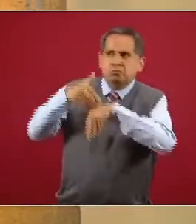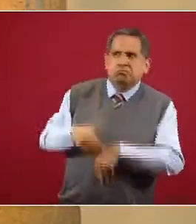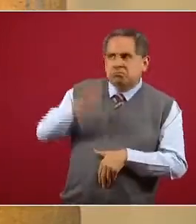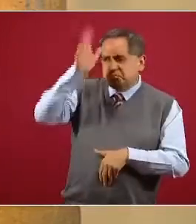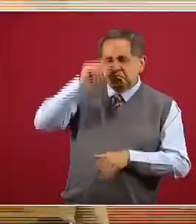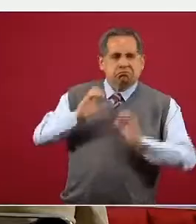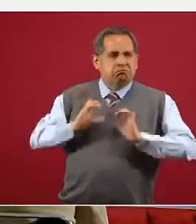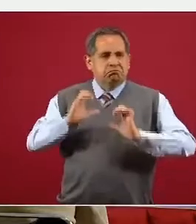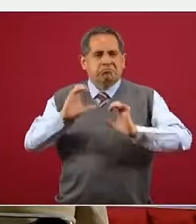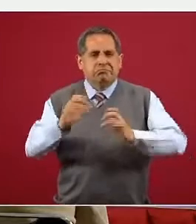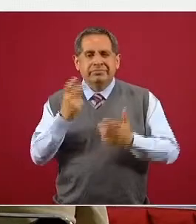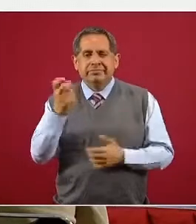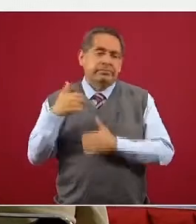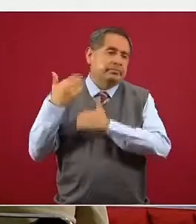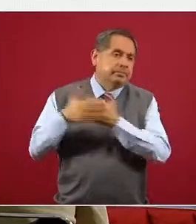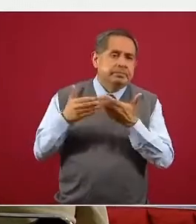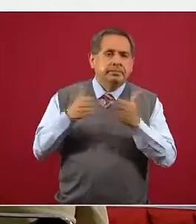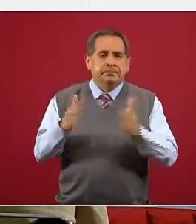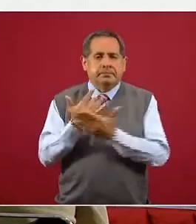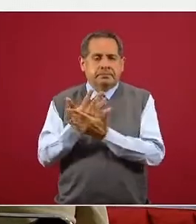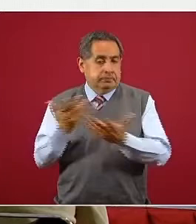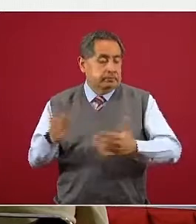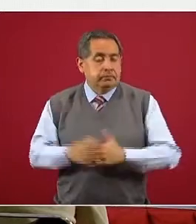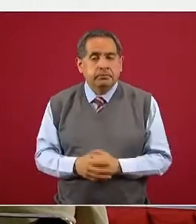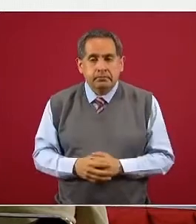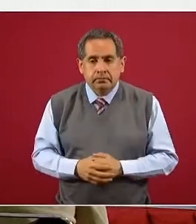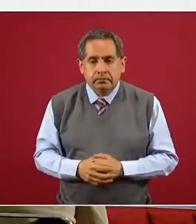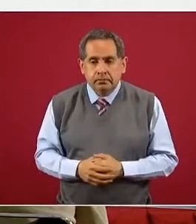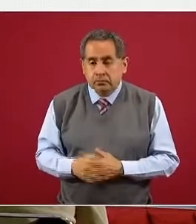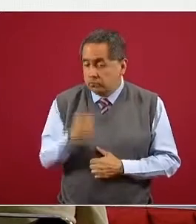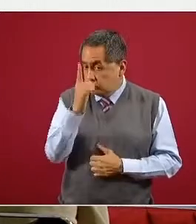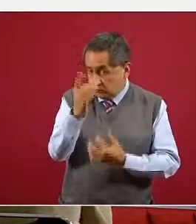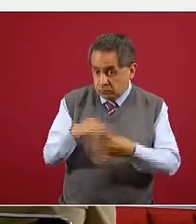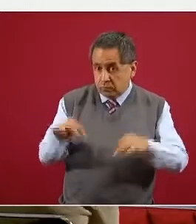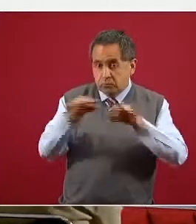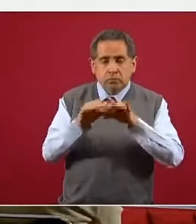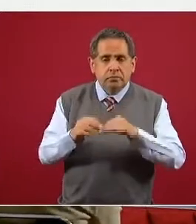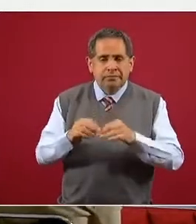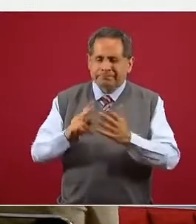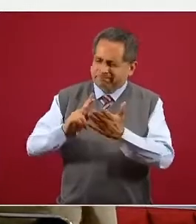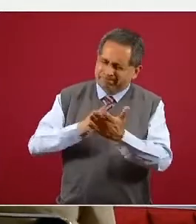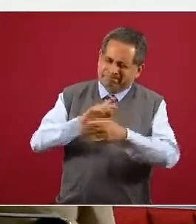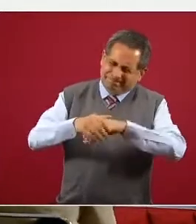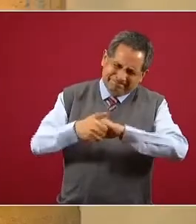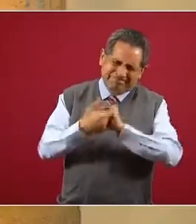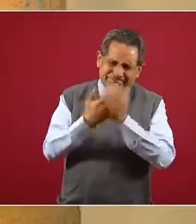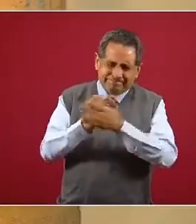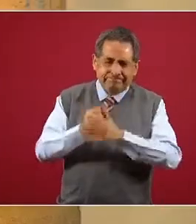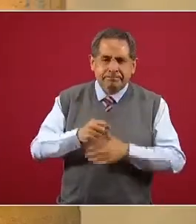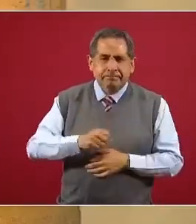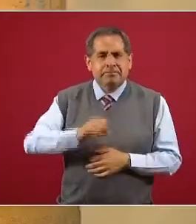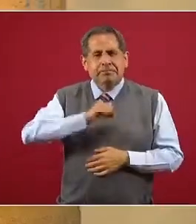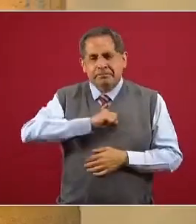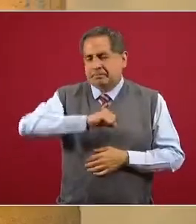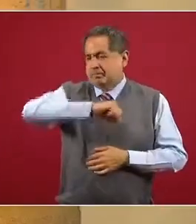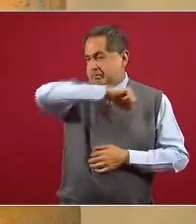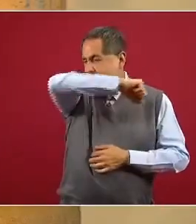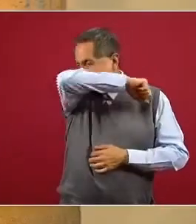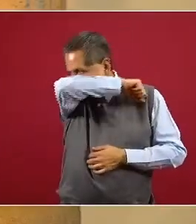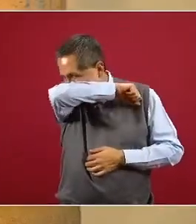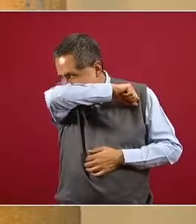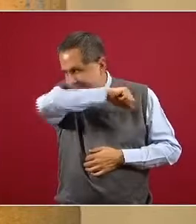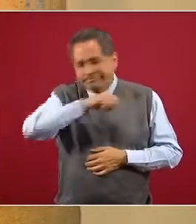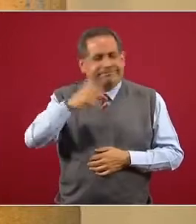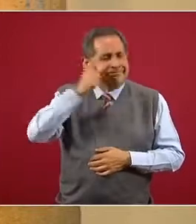en la reapertura social y económica. Lo más importante también, hay que lavarse frecuentemente las manos, toser y estornudar en el ángulo interno